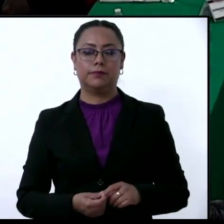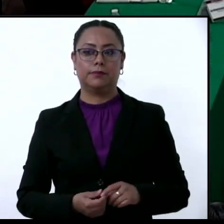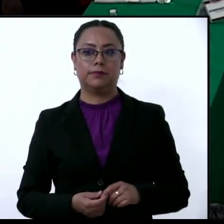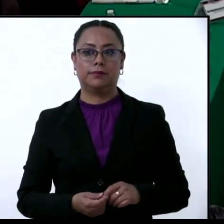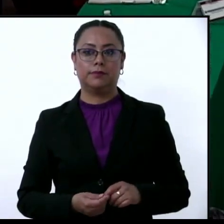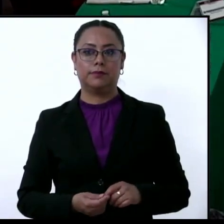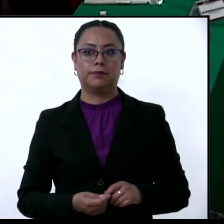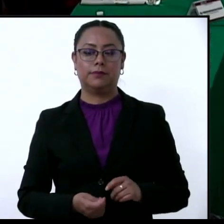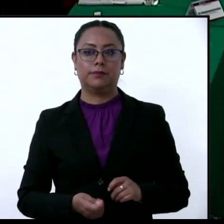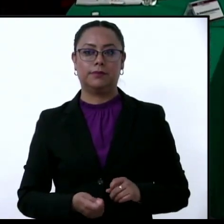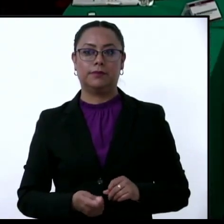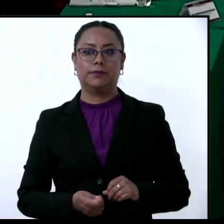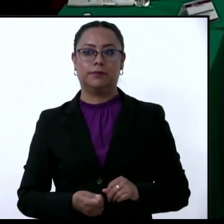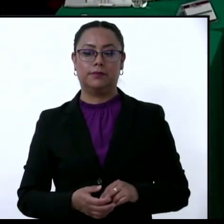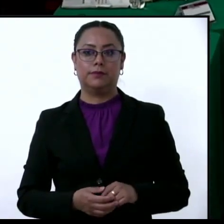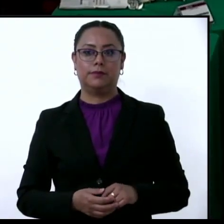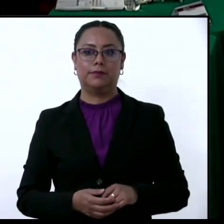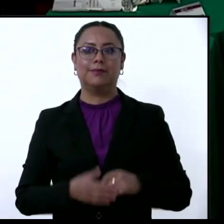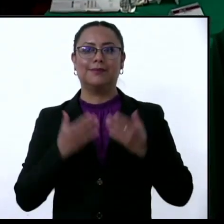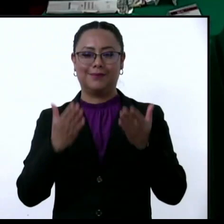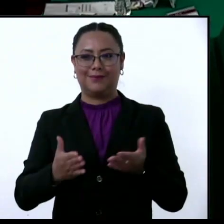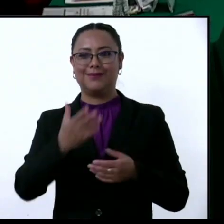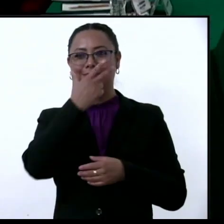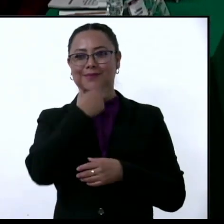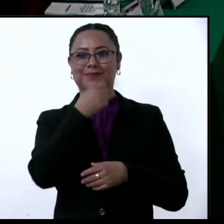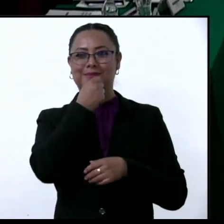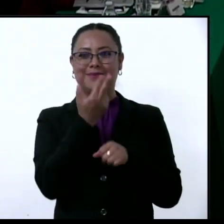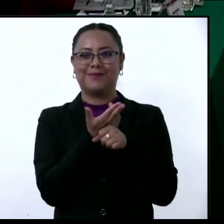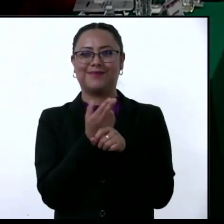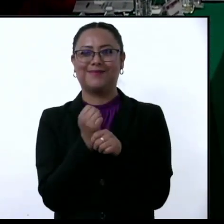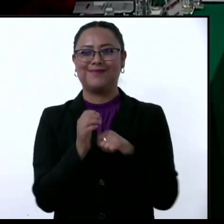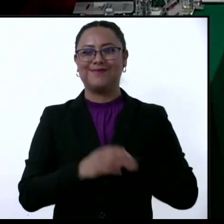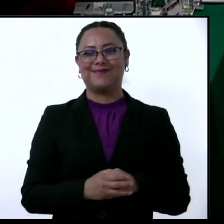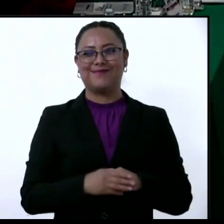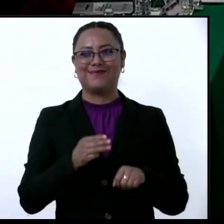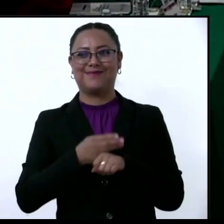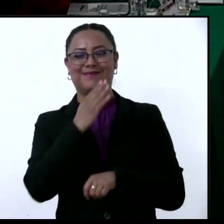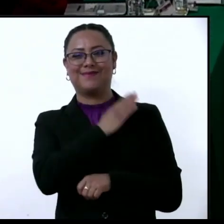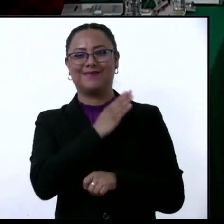¿Tomó el uso de la palabra? Adelante, secretario. Muy bien.